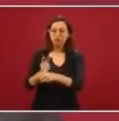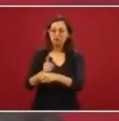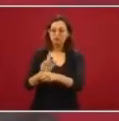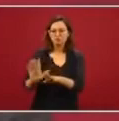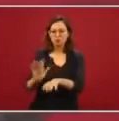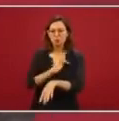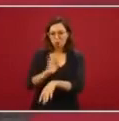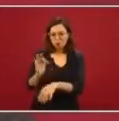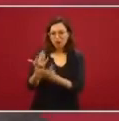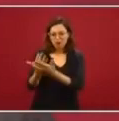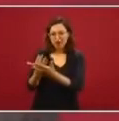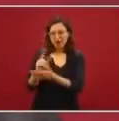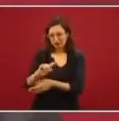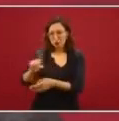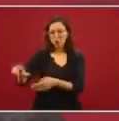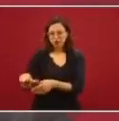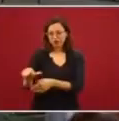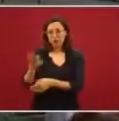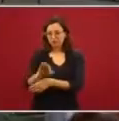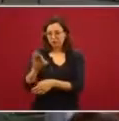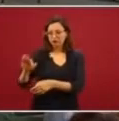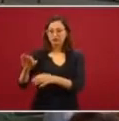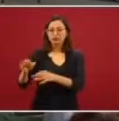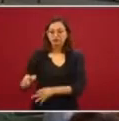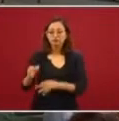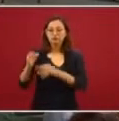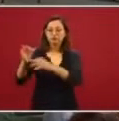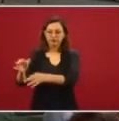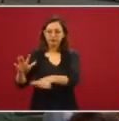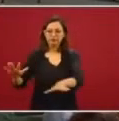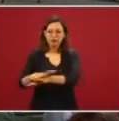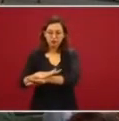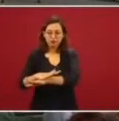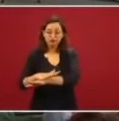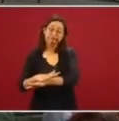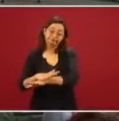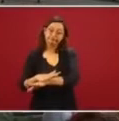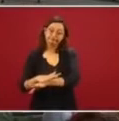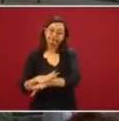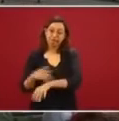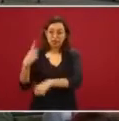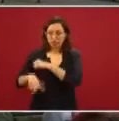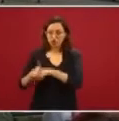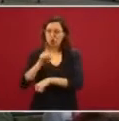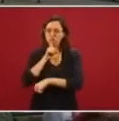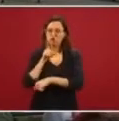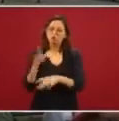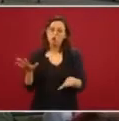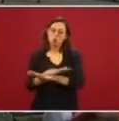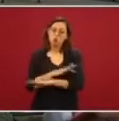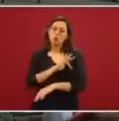si eso se puede diferir sin afectar la salud de las otras personas entonces se hace una reconversión